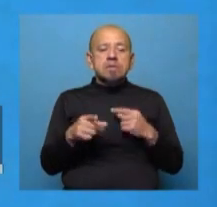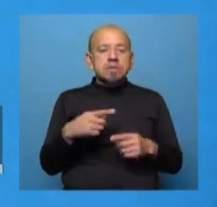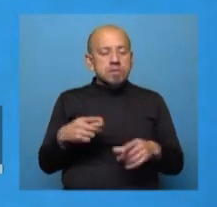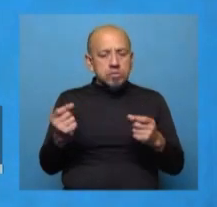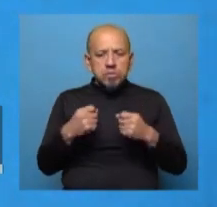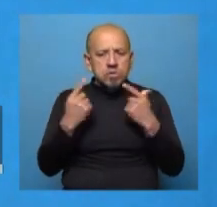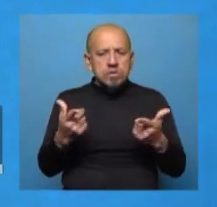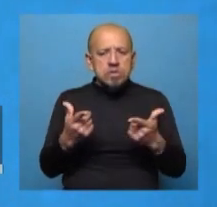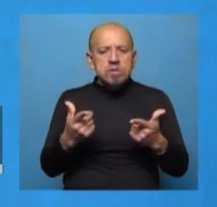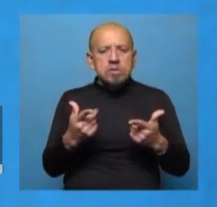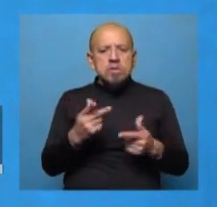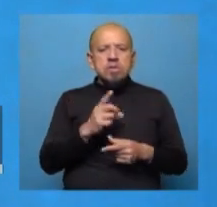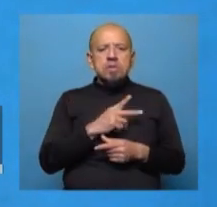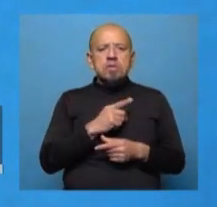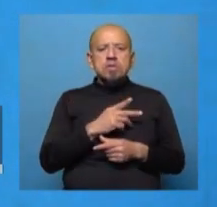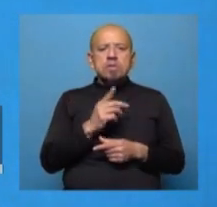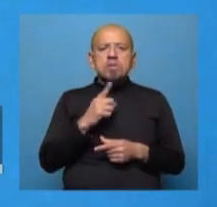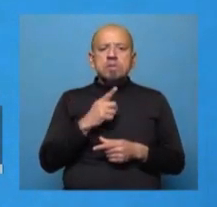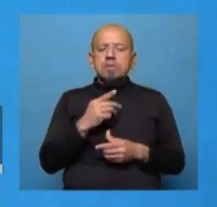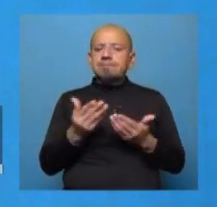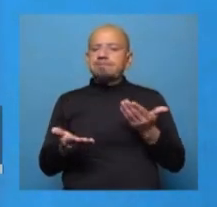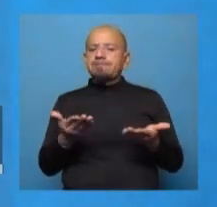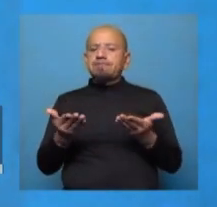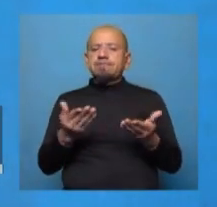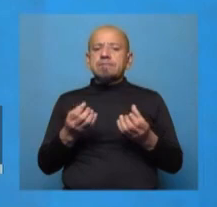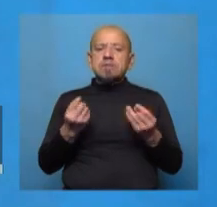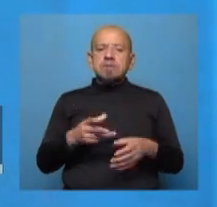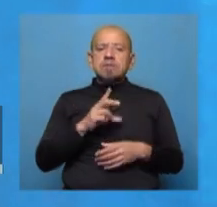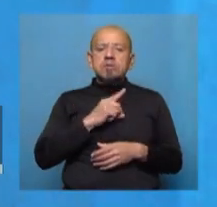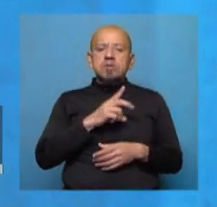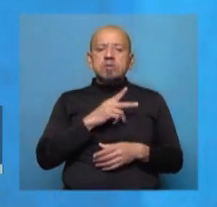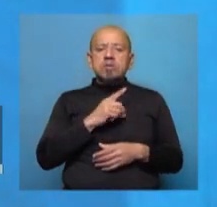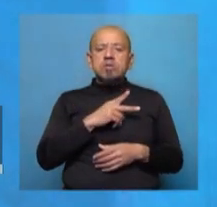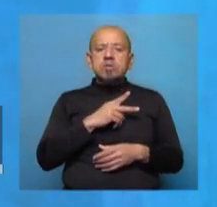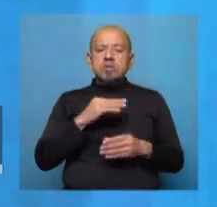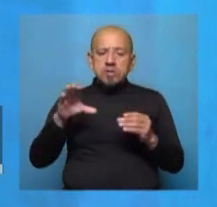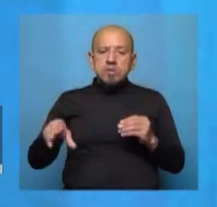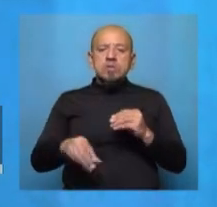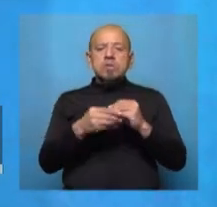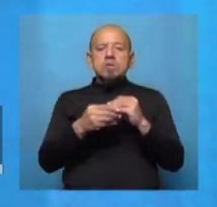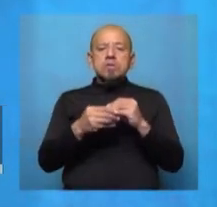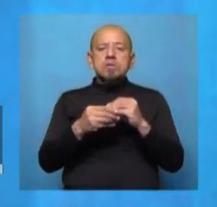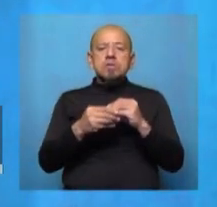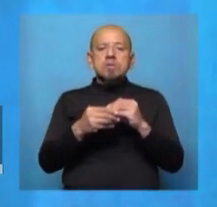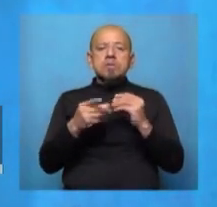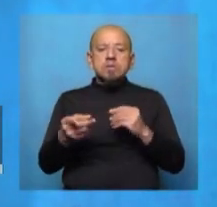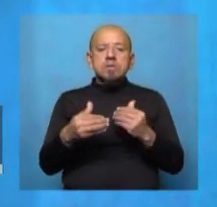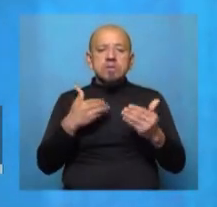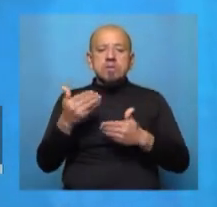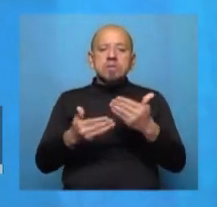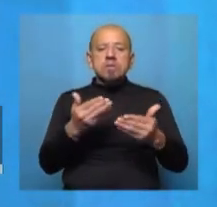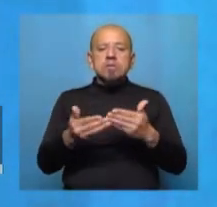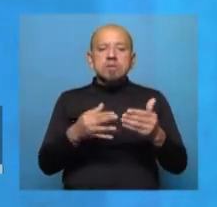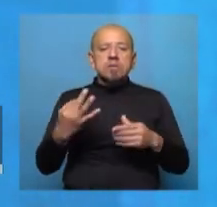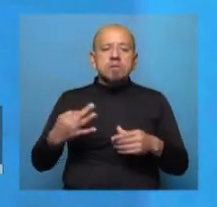sorprendente sino que estimo que es injusta porque Chile Si bien se incorpora sobre el final de de del proceso en estos